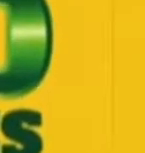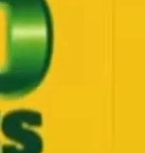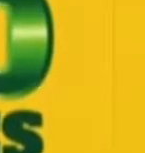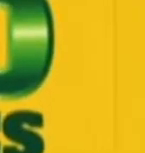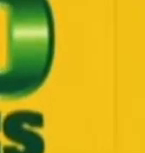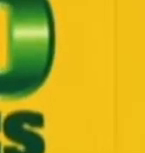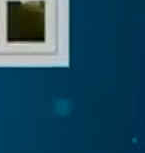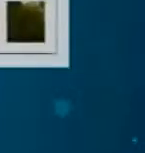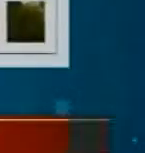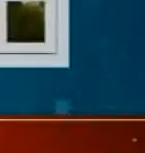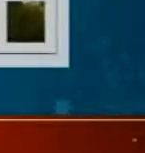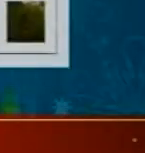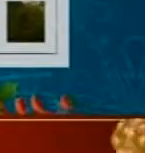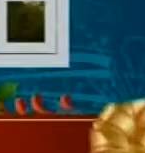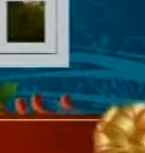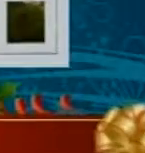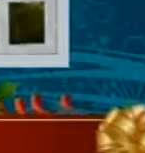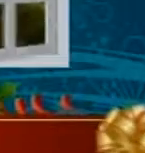vigilada Supersalud.